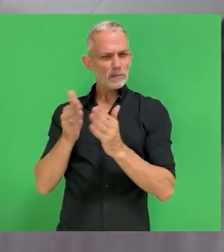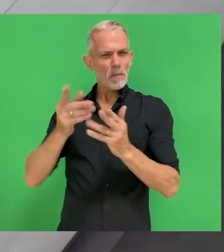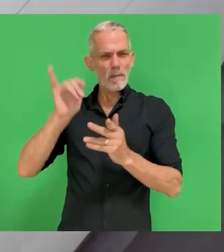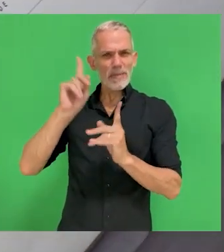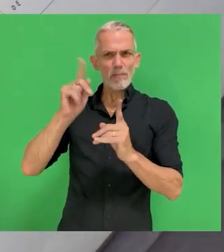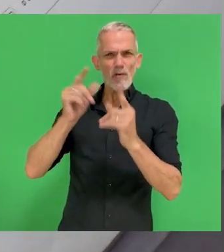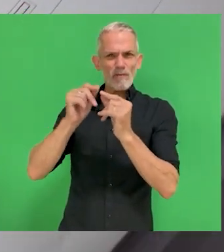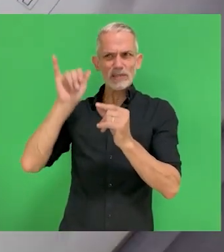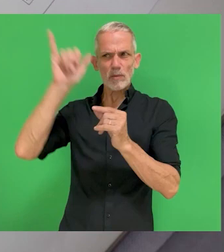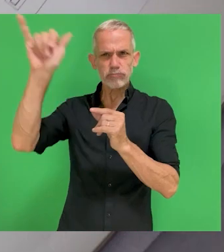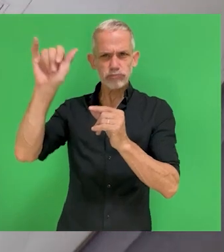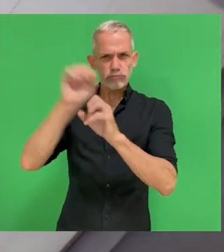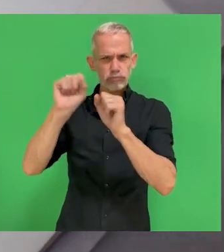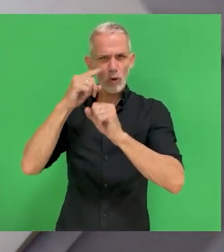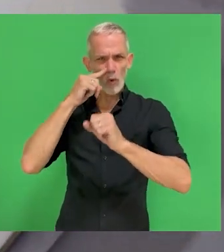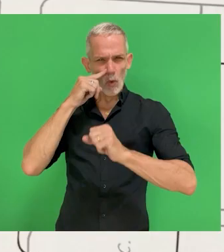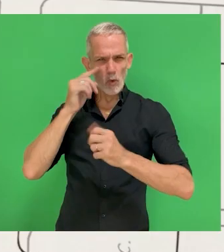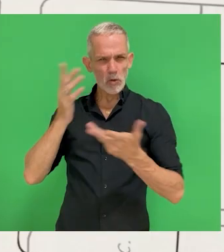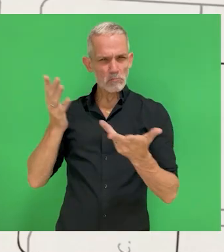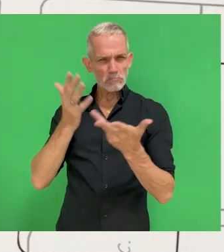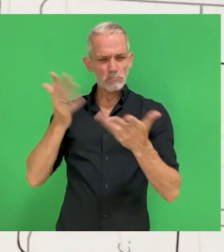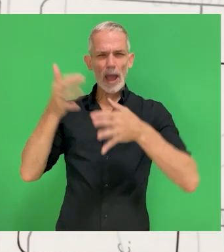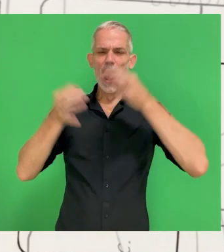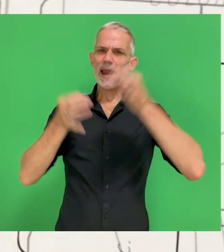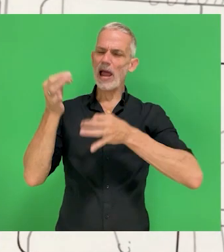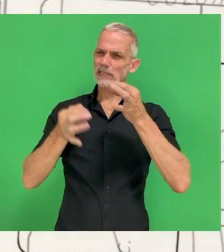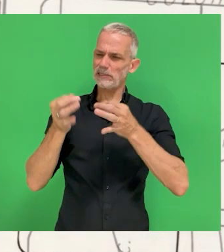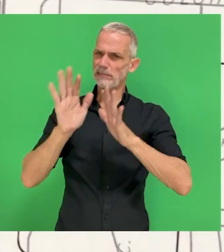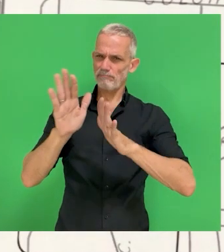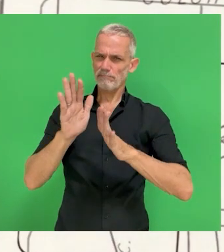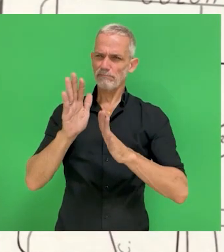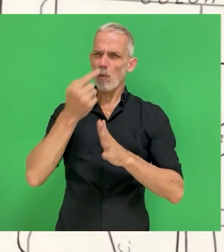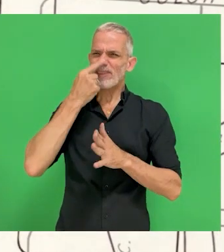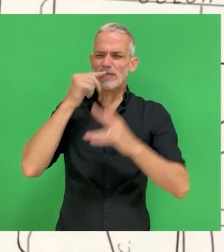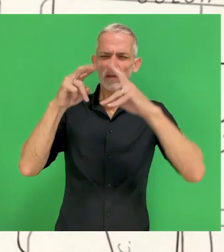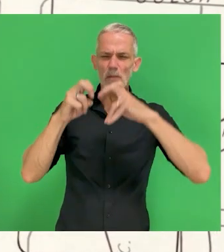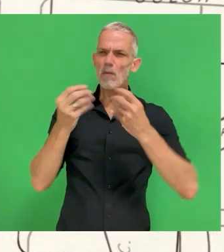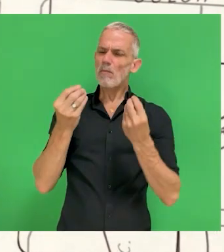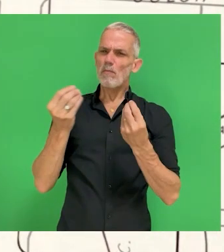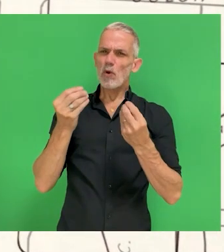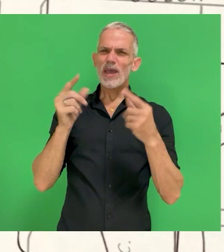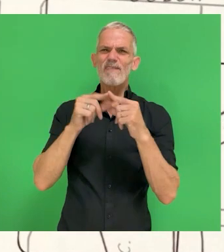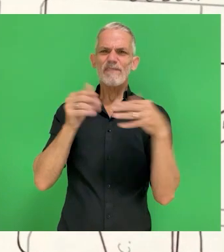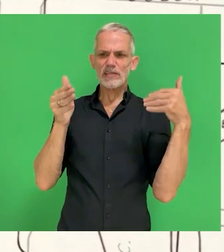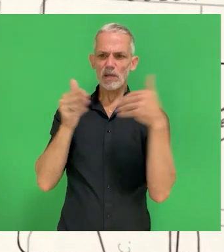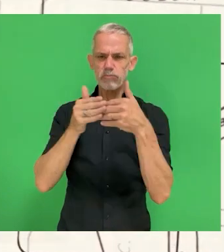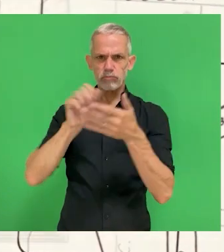bombardeos. Y eso va a traer un primer análisis bastante interesante